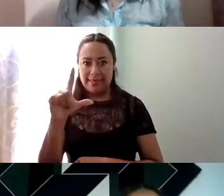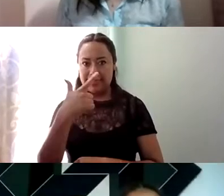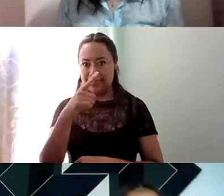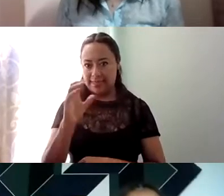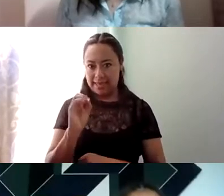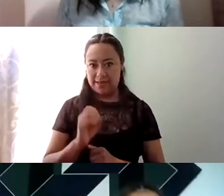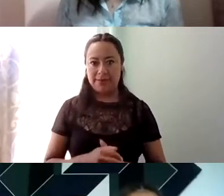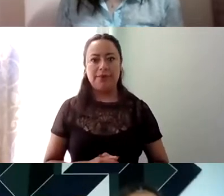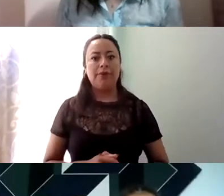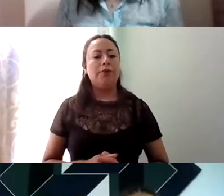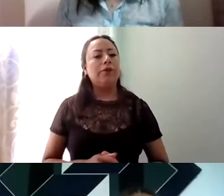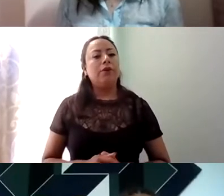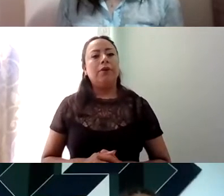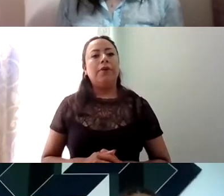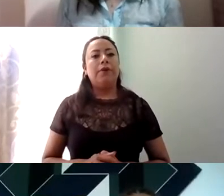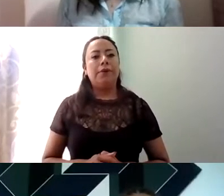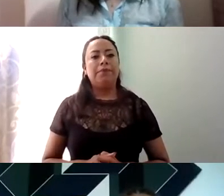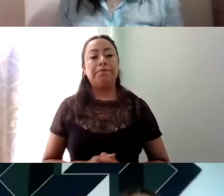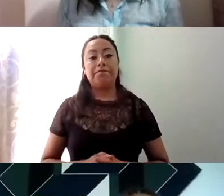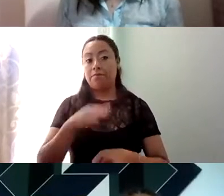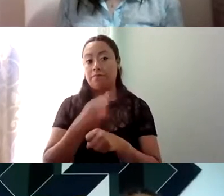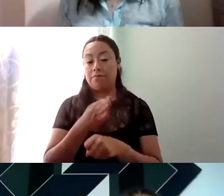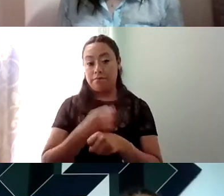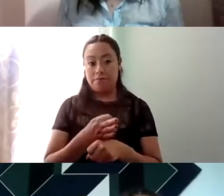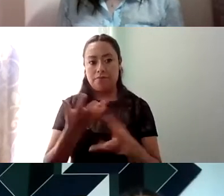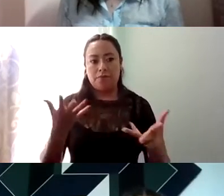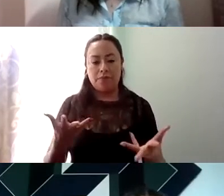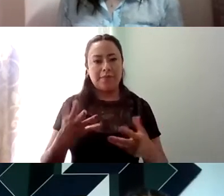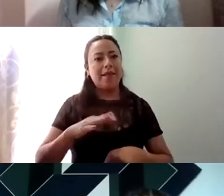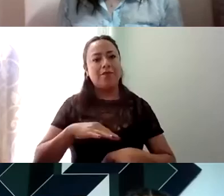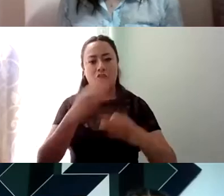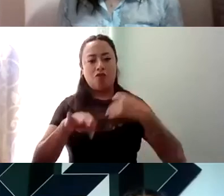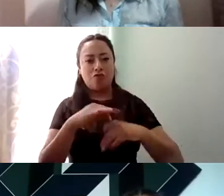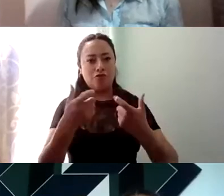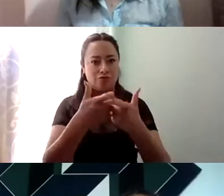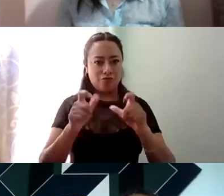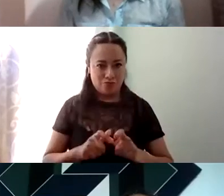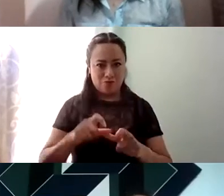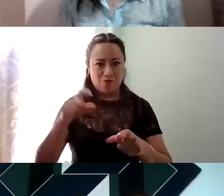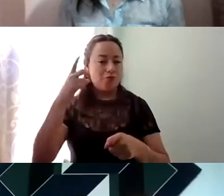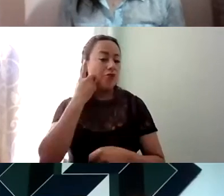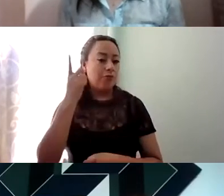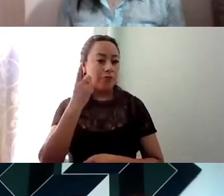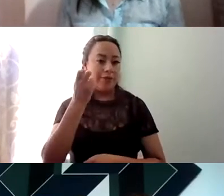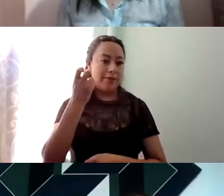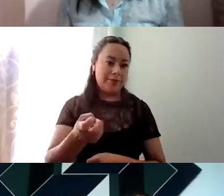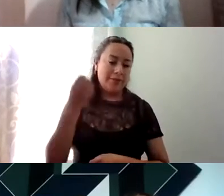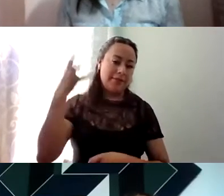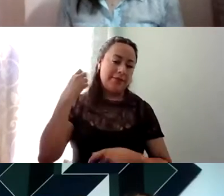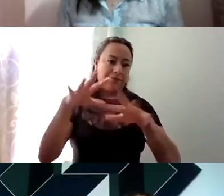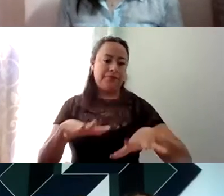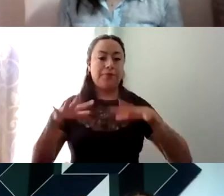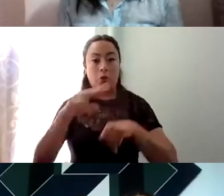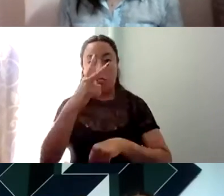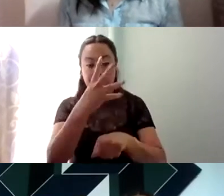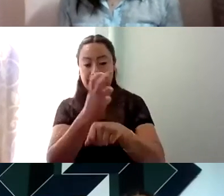las atribuciones más relevantes de las diputadas y los diputados de este Congreso está la de nombrar con el voto de 2/3 partes a las y los